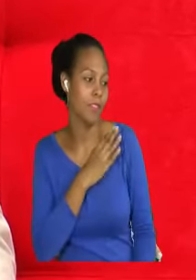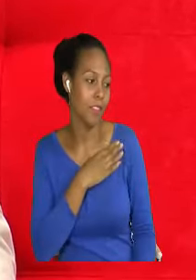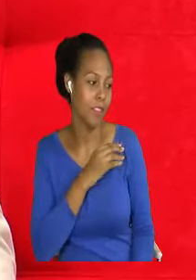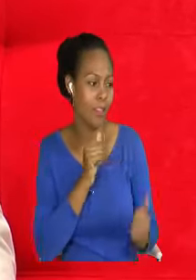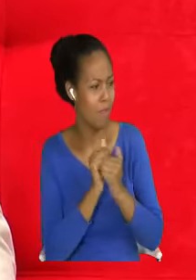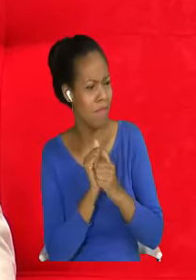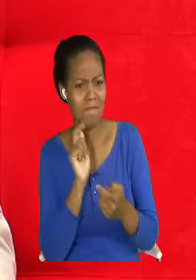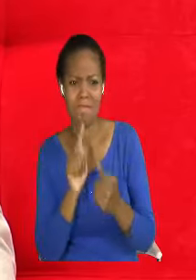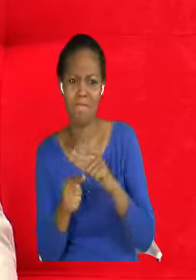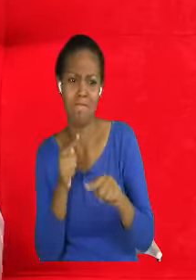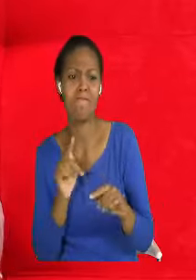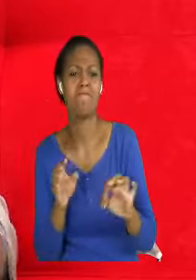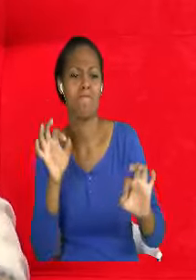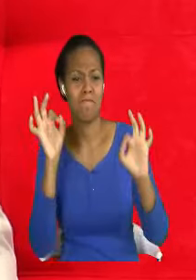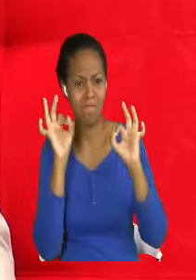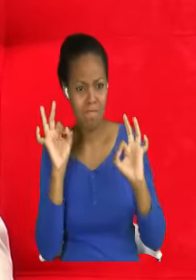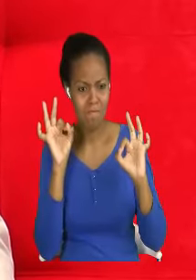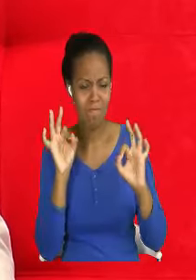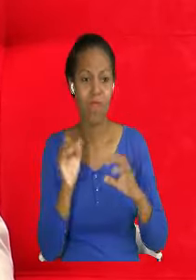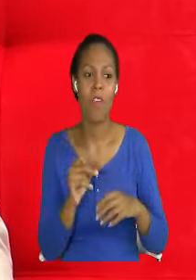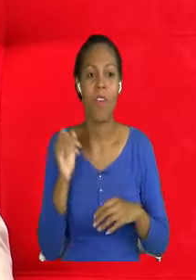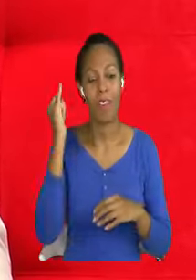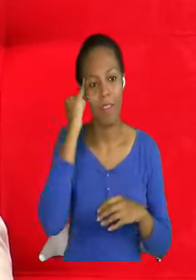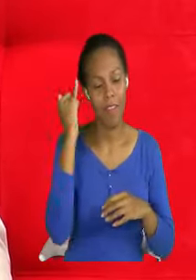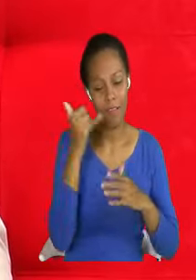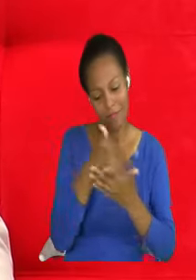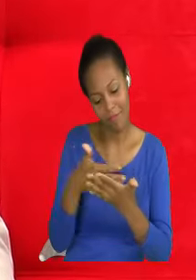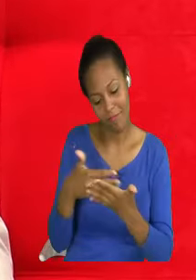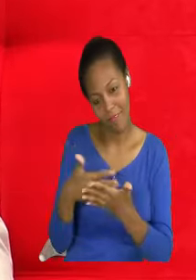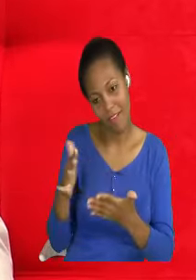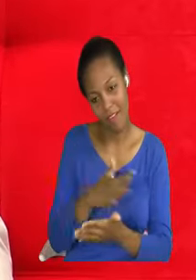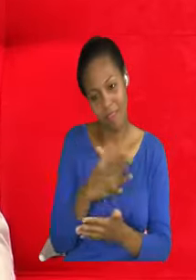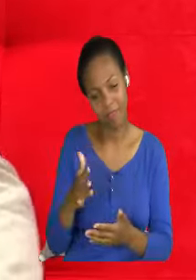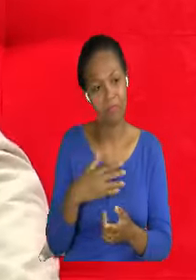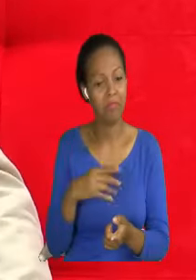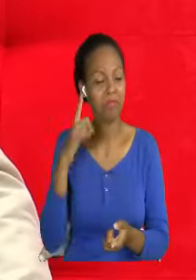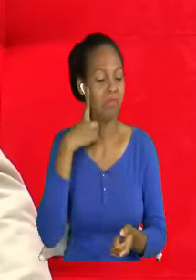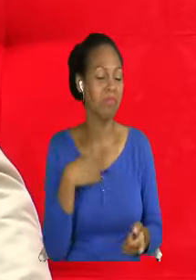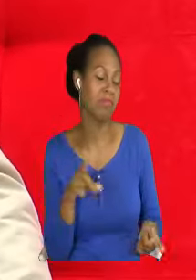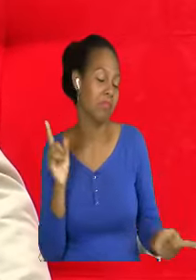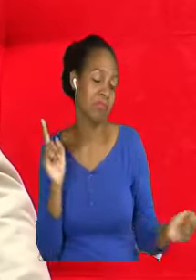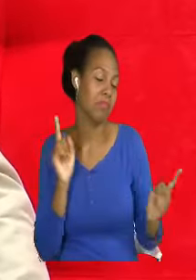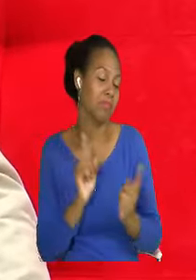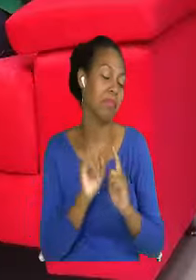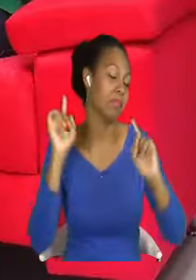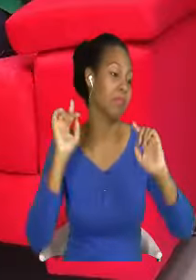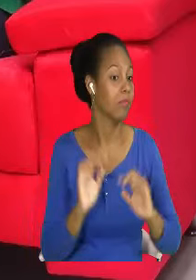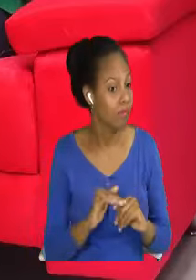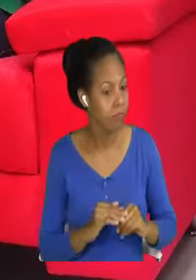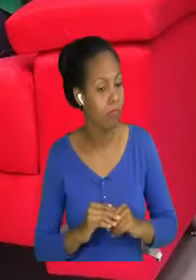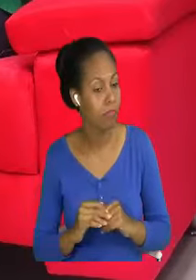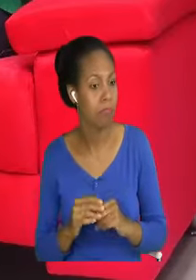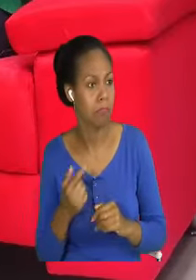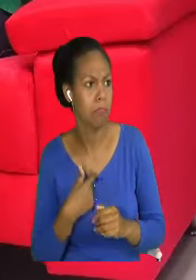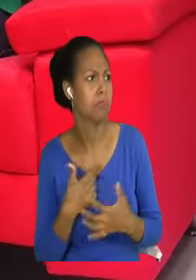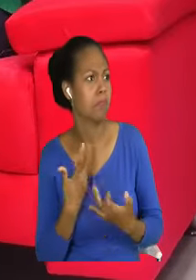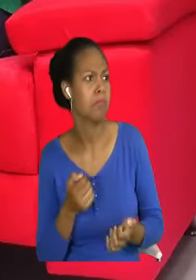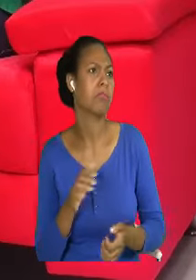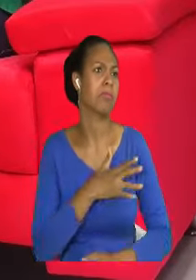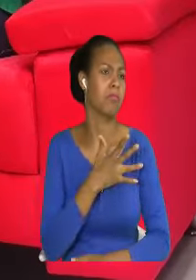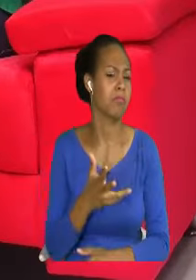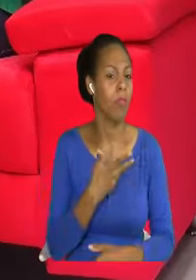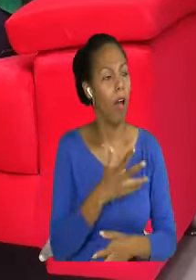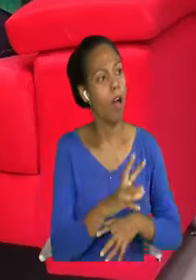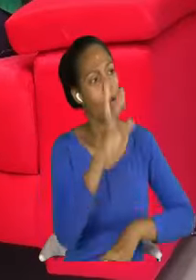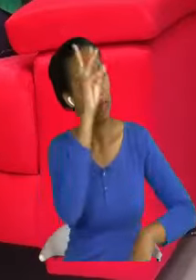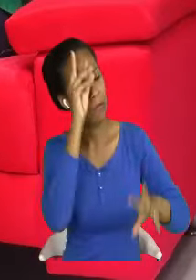amigo. Compuso una canción bien bonita, nos conocimos en algún momento. Le expresé mis ganas, aprendiendo con él